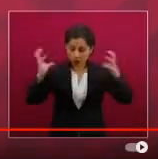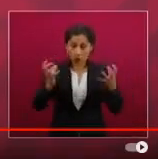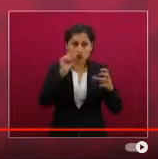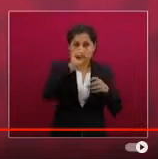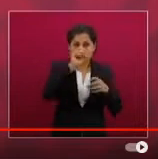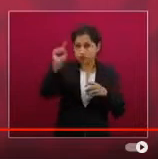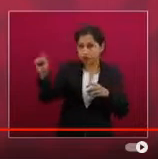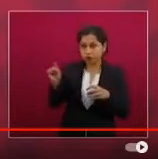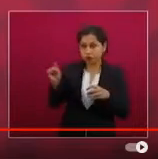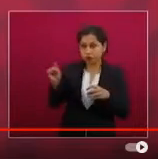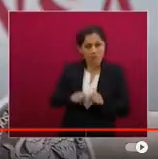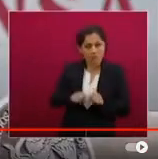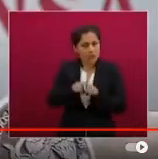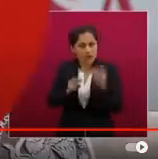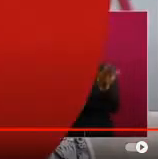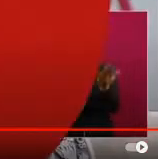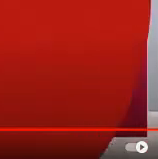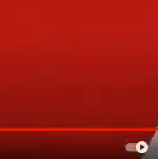propuestas alternativas.